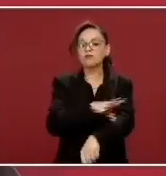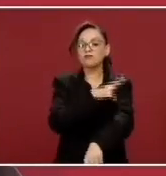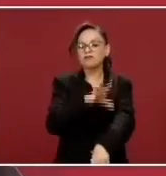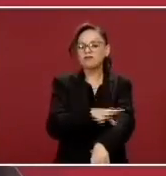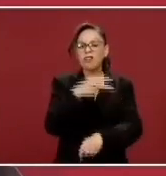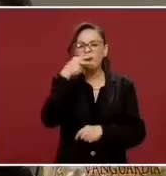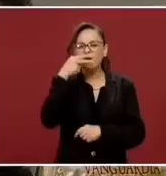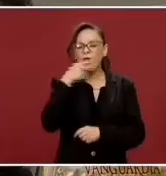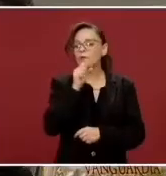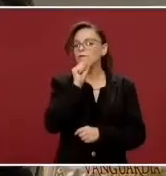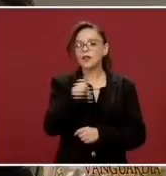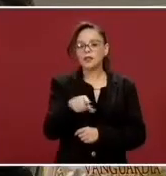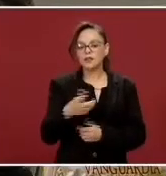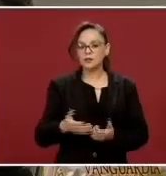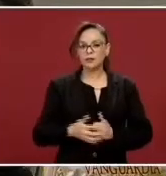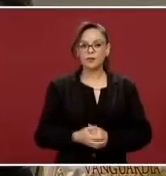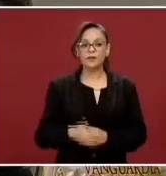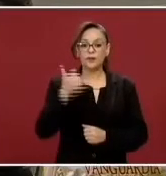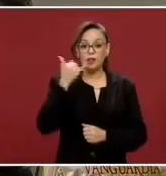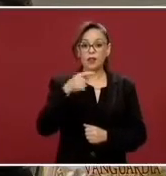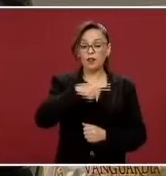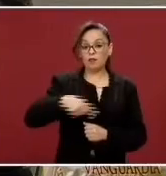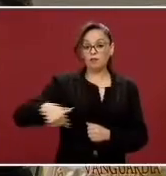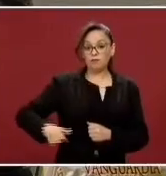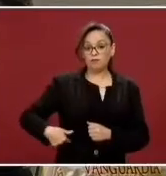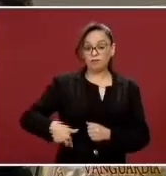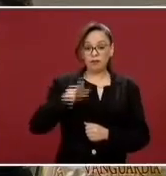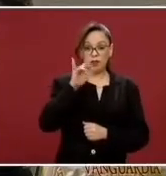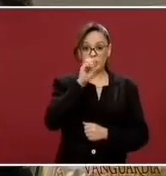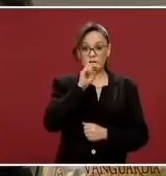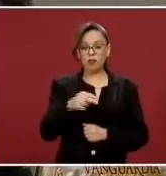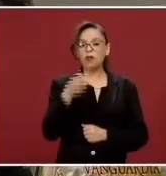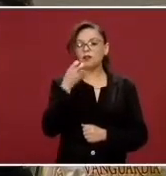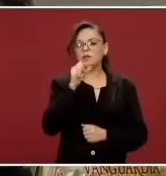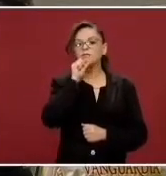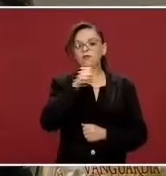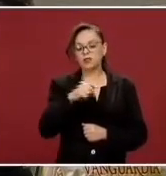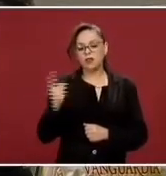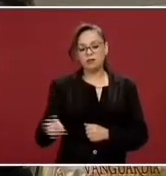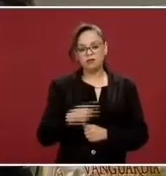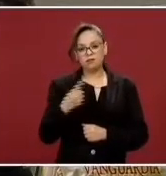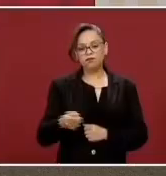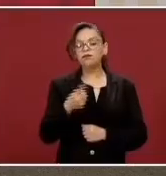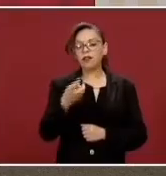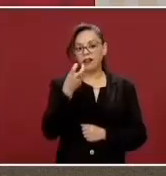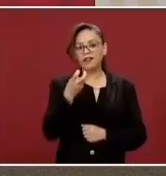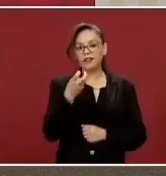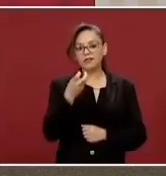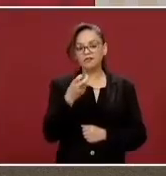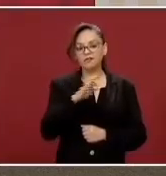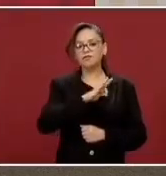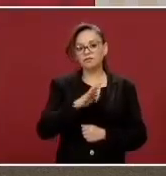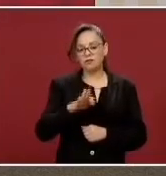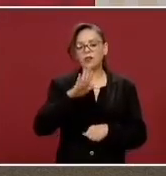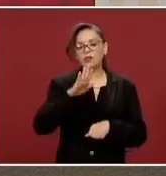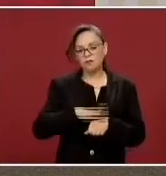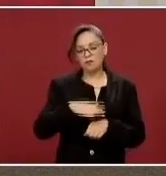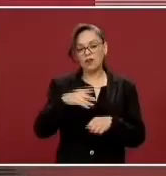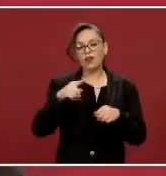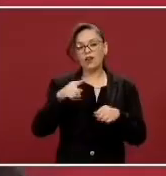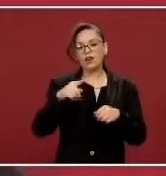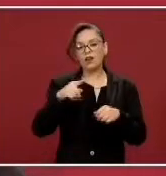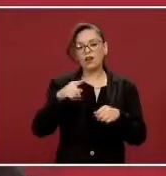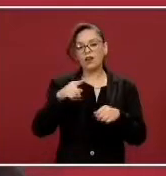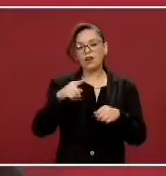Y finalmente la insuficiencia renal crónica, que es una enfermedad que deprime también al sistema inmune, y la propia enfermedad pulmonar crónica.